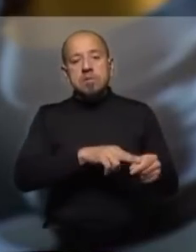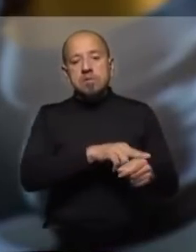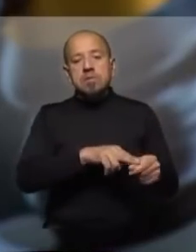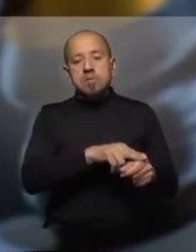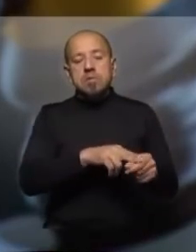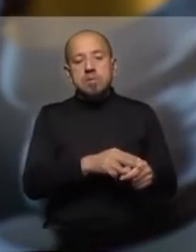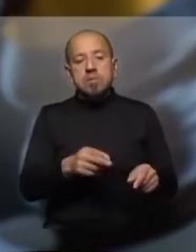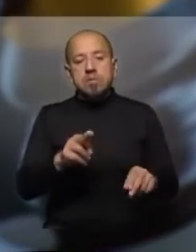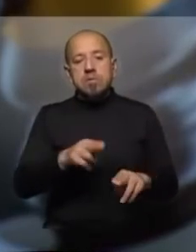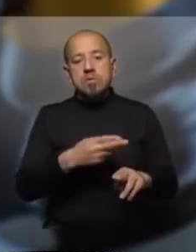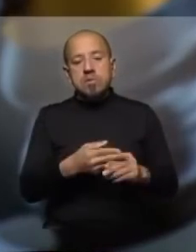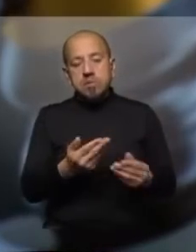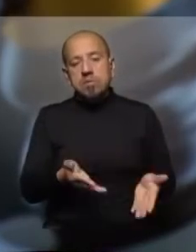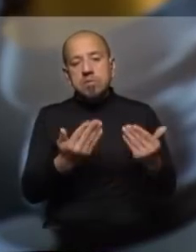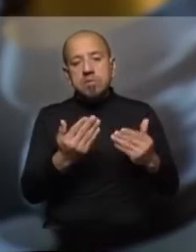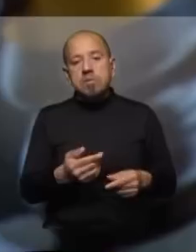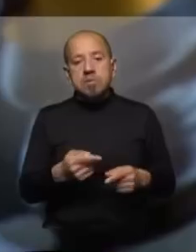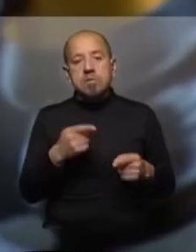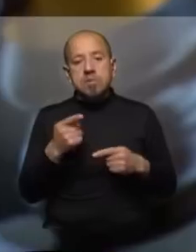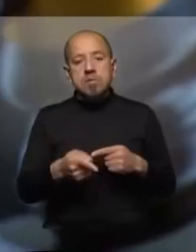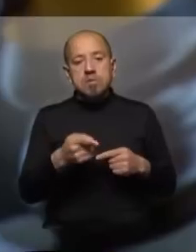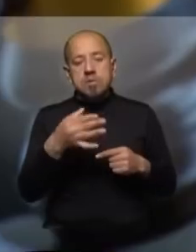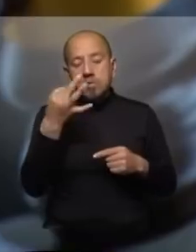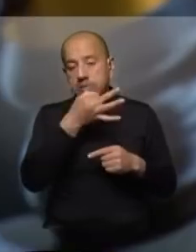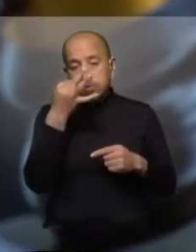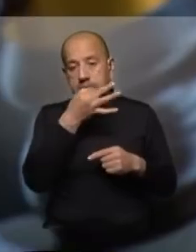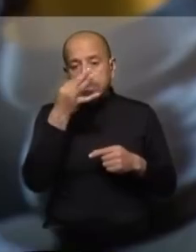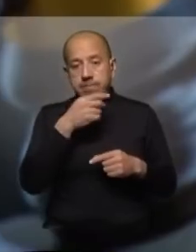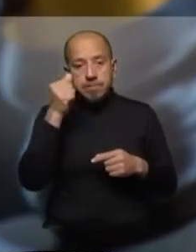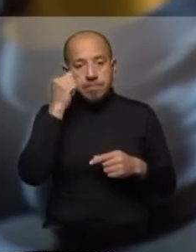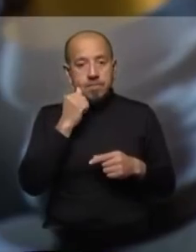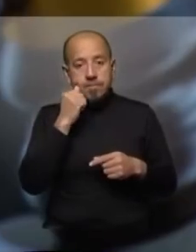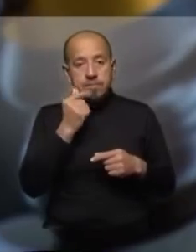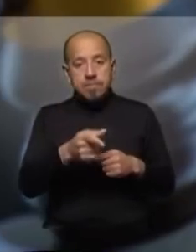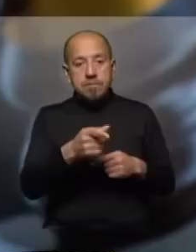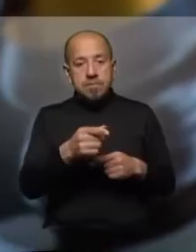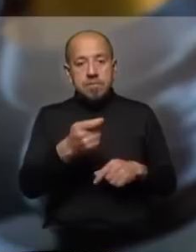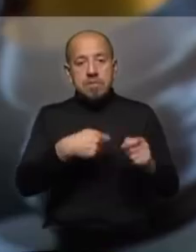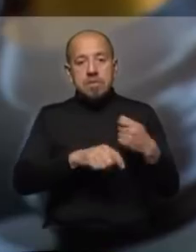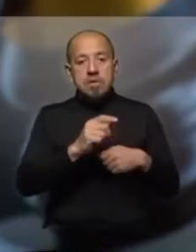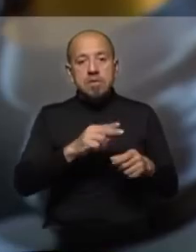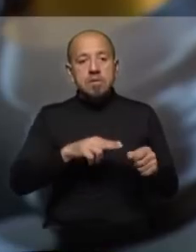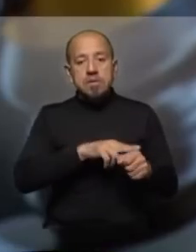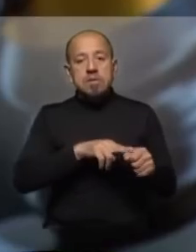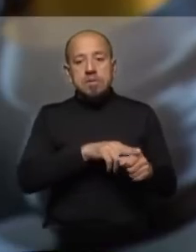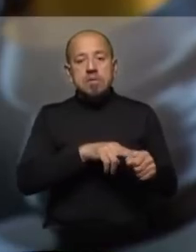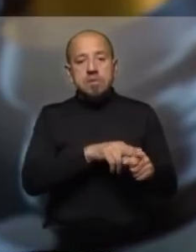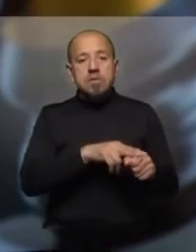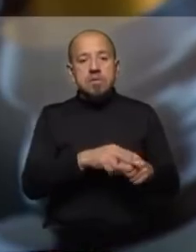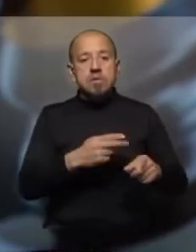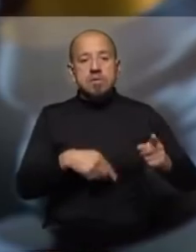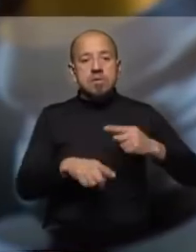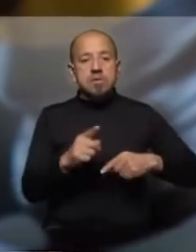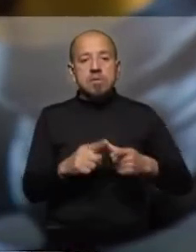abrir o sea intentar combatir el narcotráfico atacándose las boca de pastas es como como intentar Vaciar el